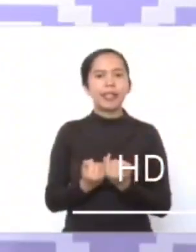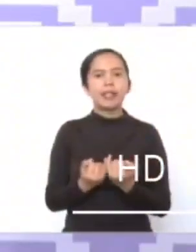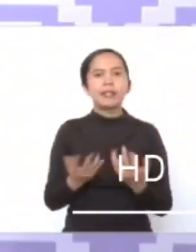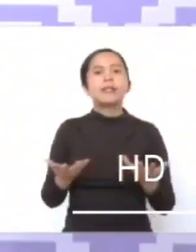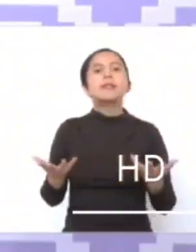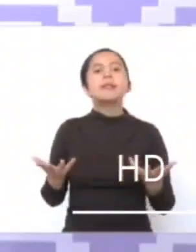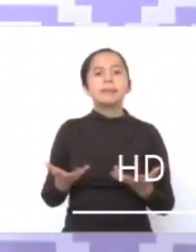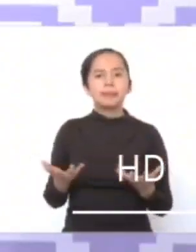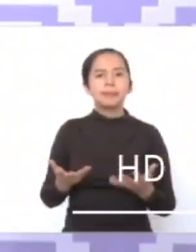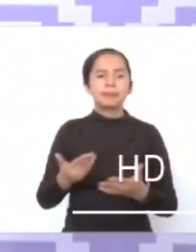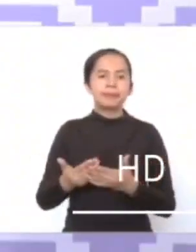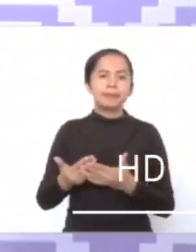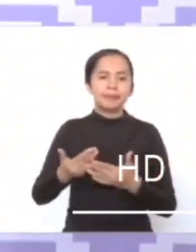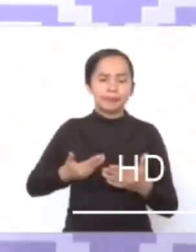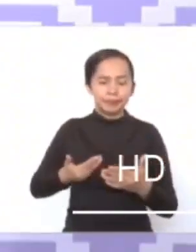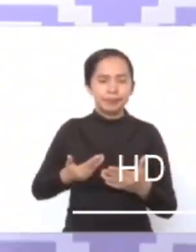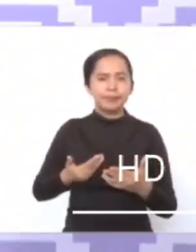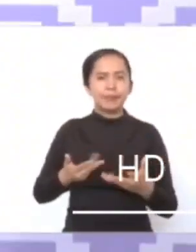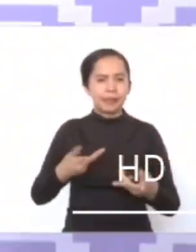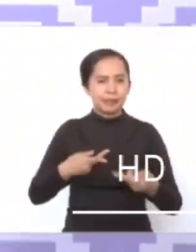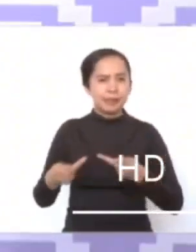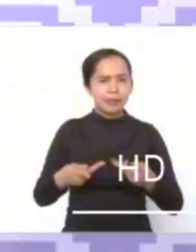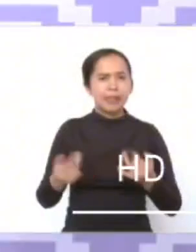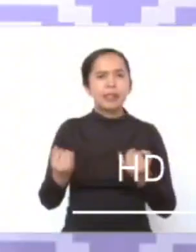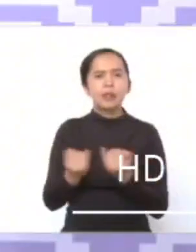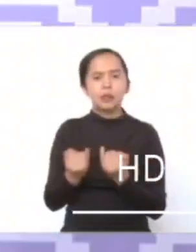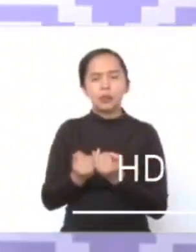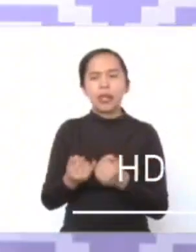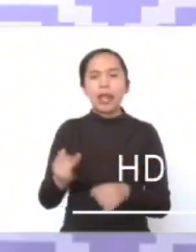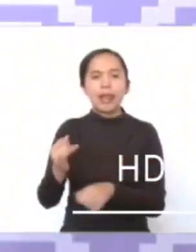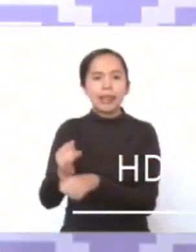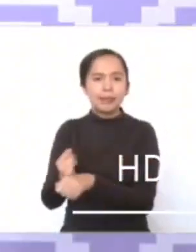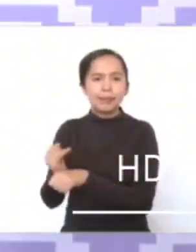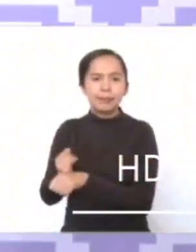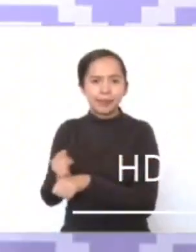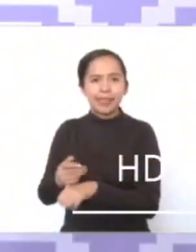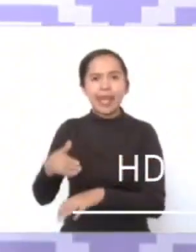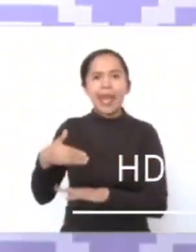prevención y en la investigación en la violencia contra las